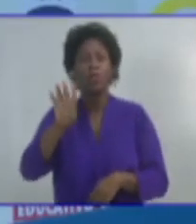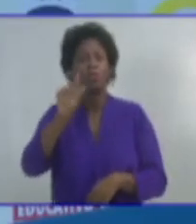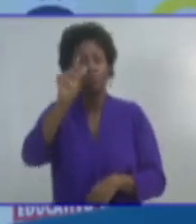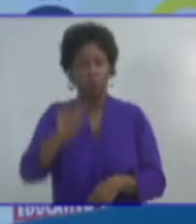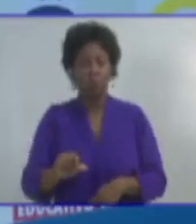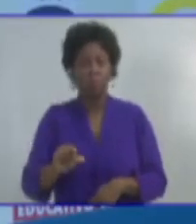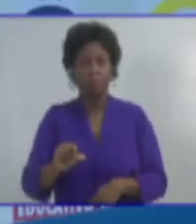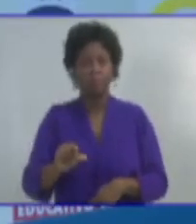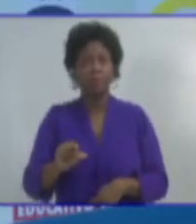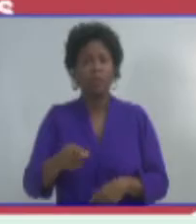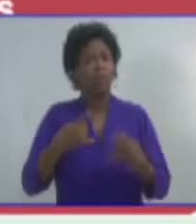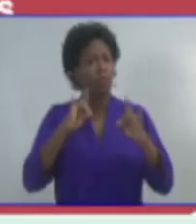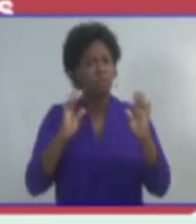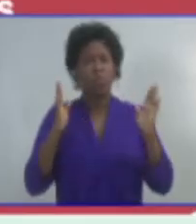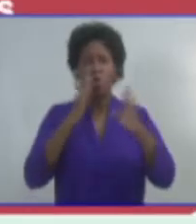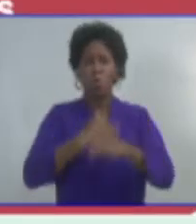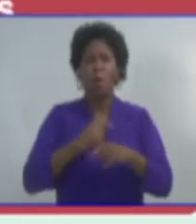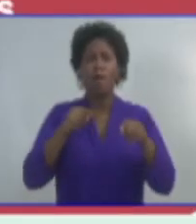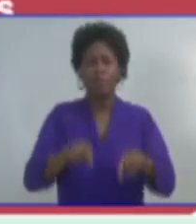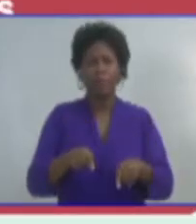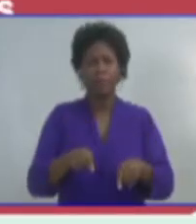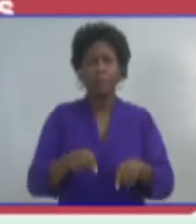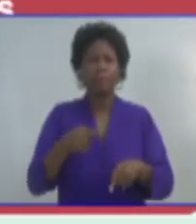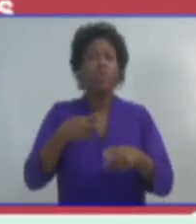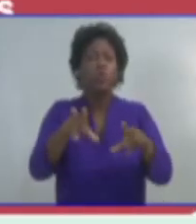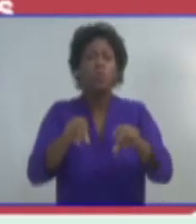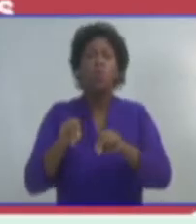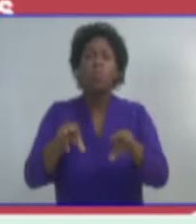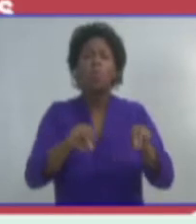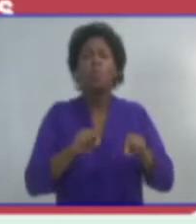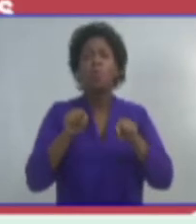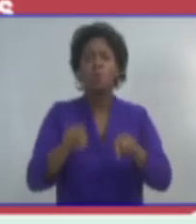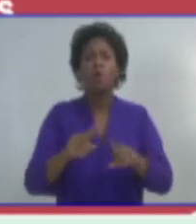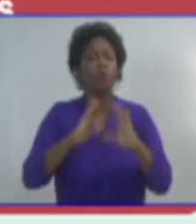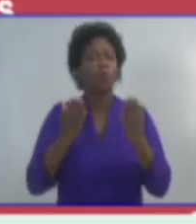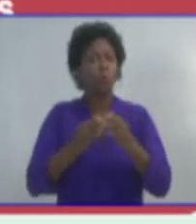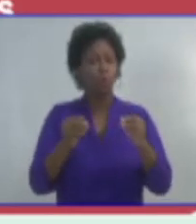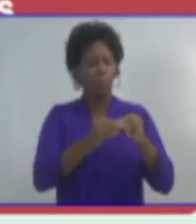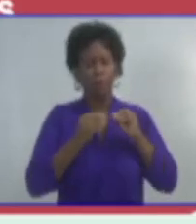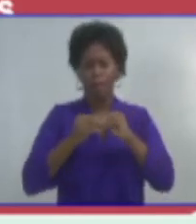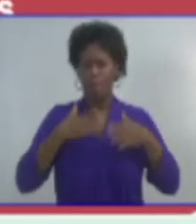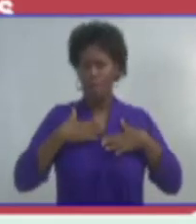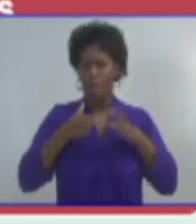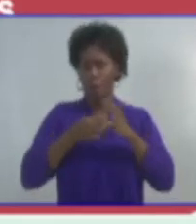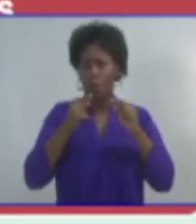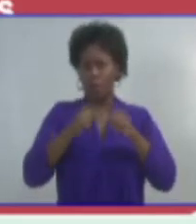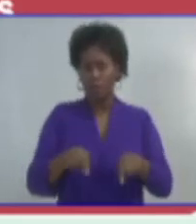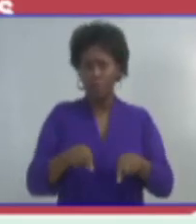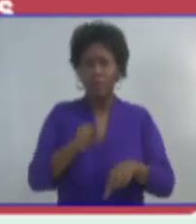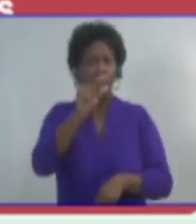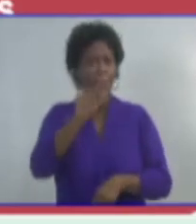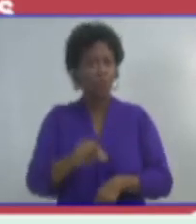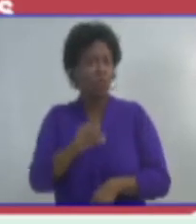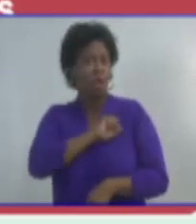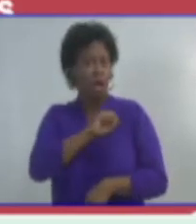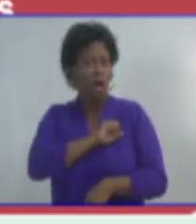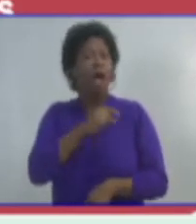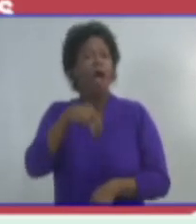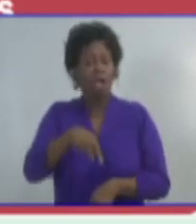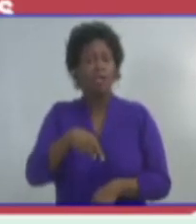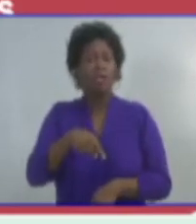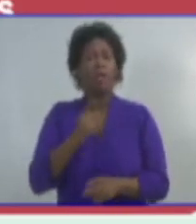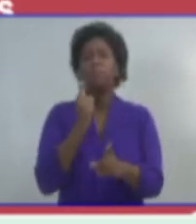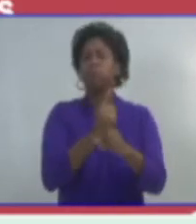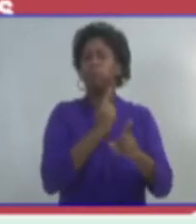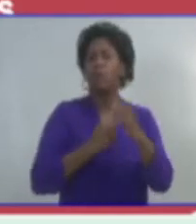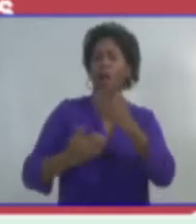No tuvimos fallecidos. De estos 114 casos nuevos son todos autóctonos, predominio de los pacientes con síntomas respiratorios y contacto